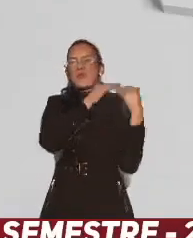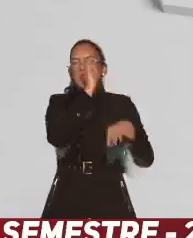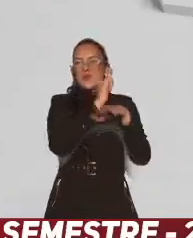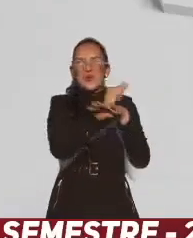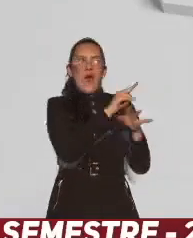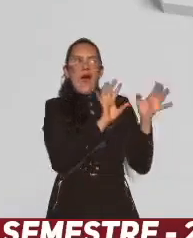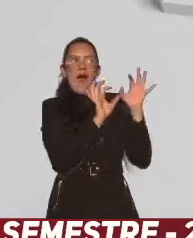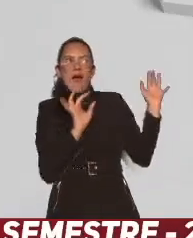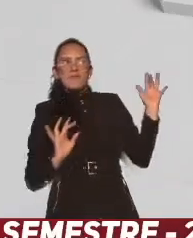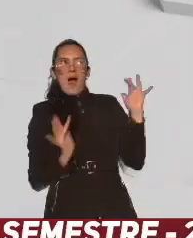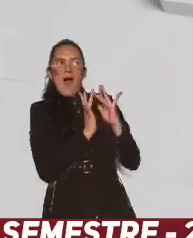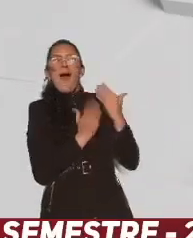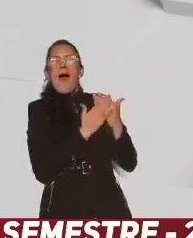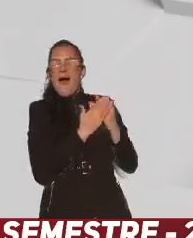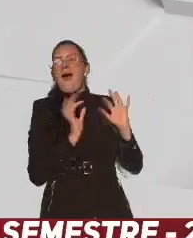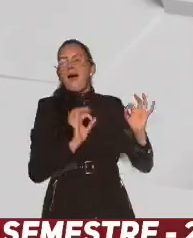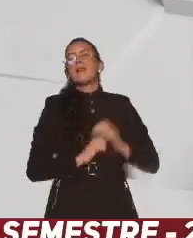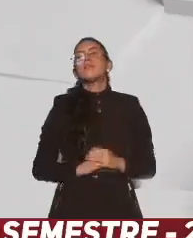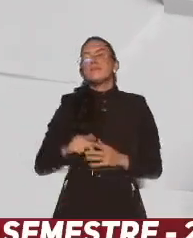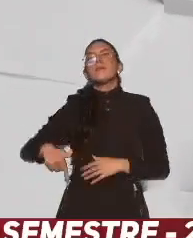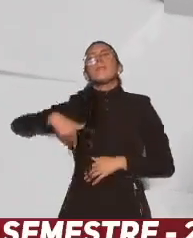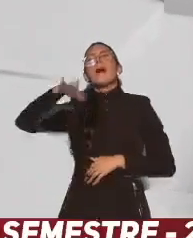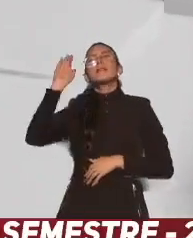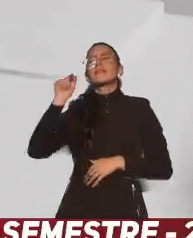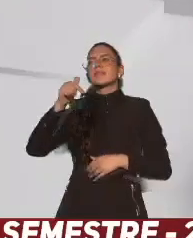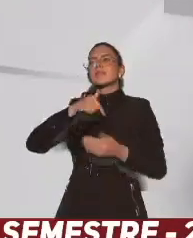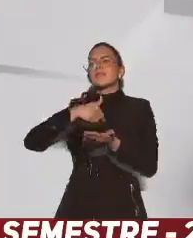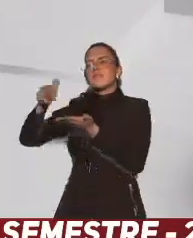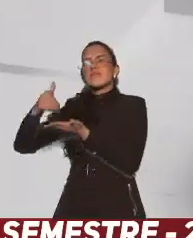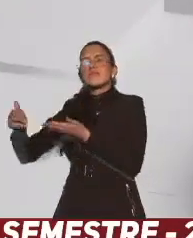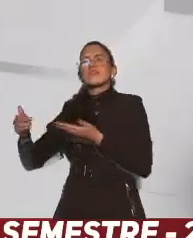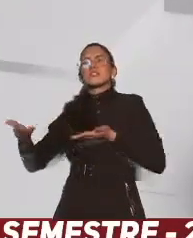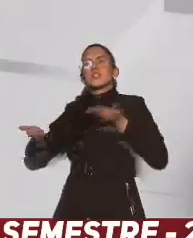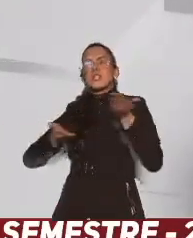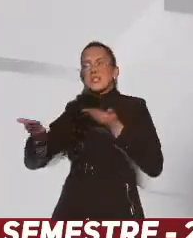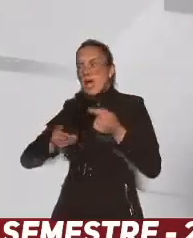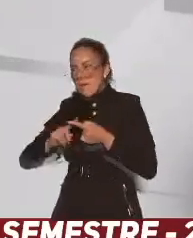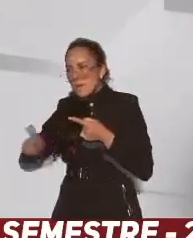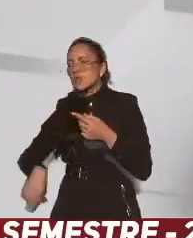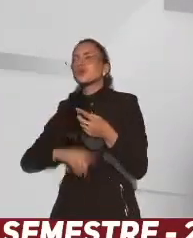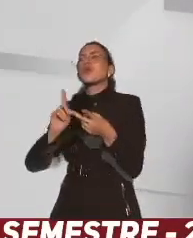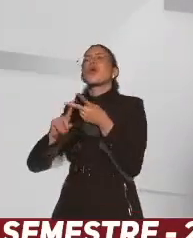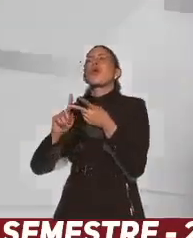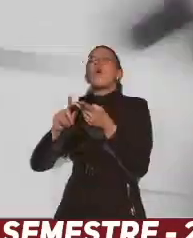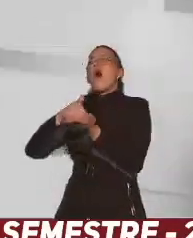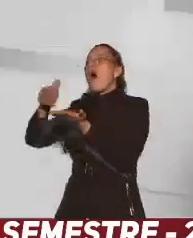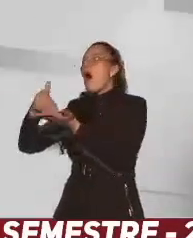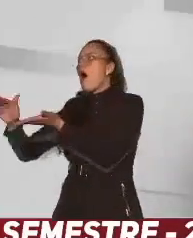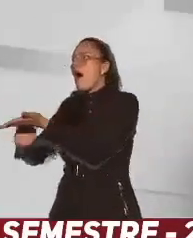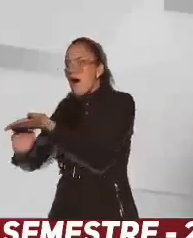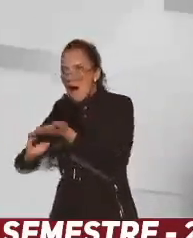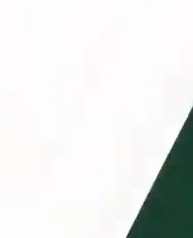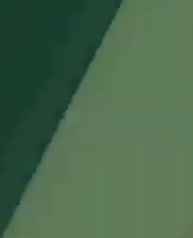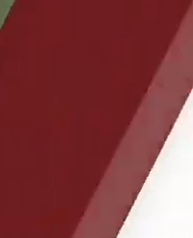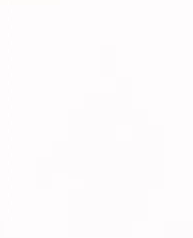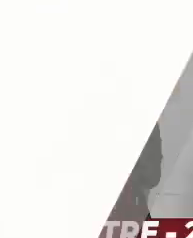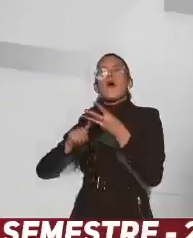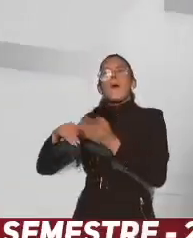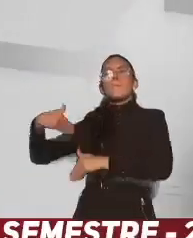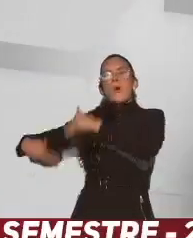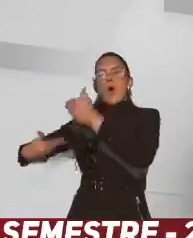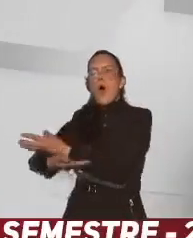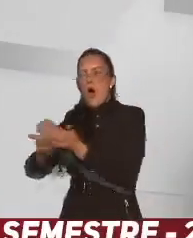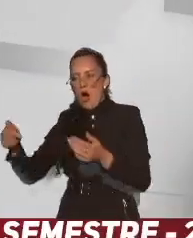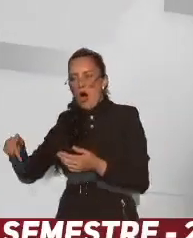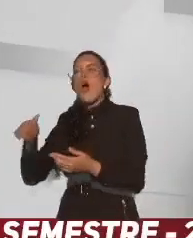se enfoca en el pago de servicios públicos, mantenimiento de instalaciones y cubrimiento de procesos con déficit